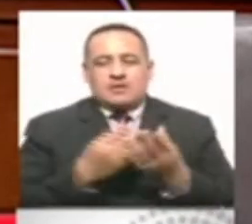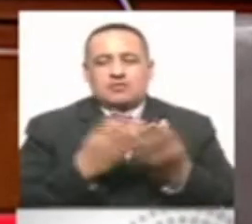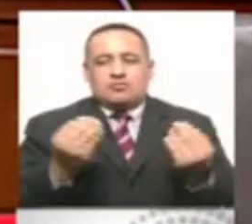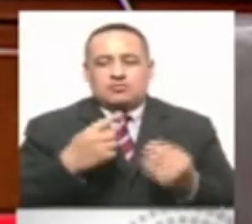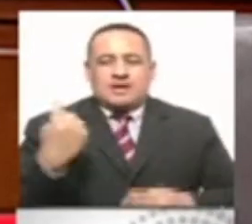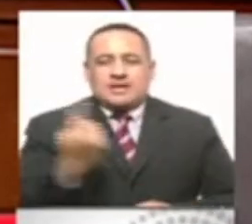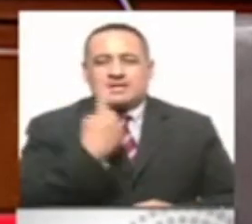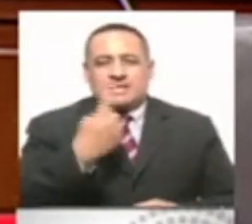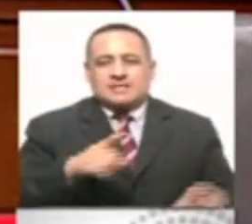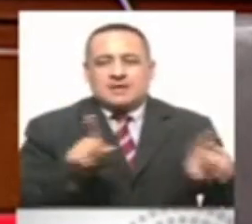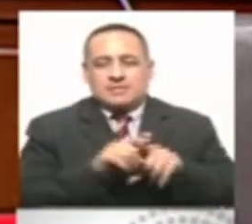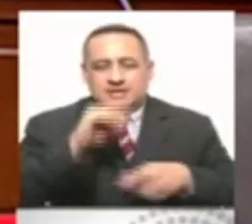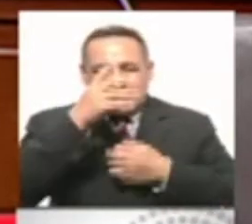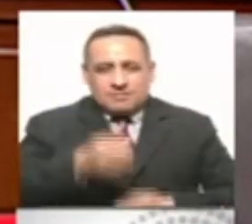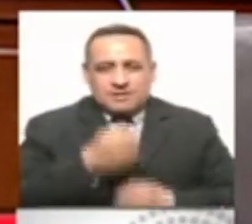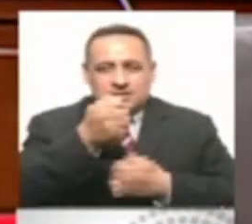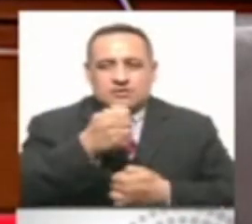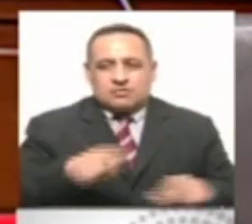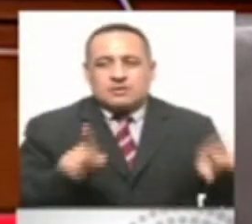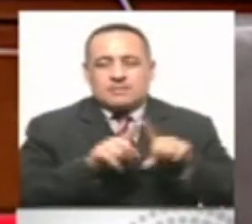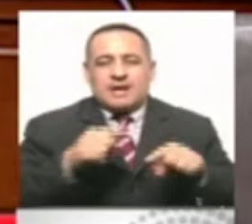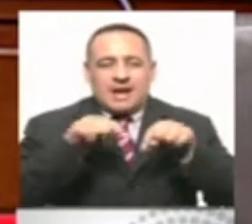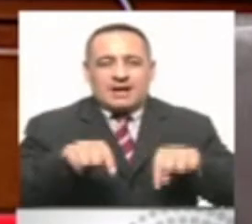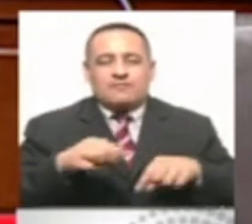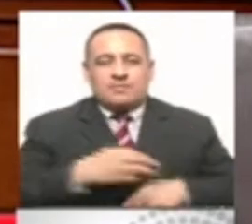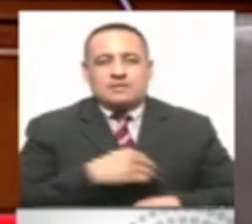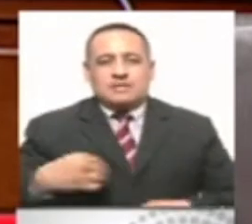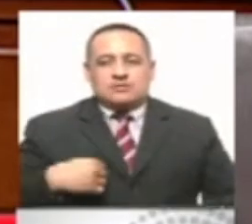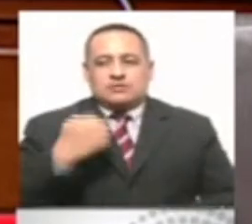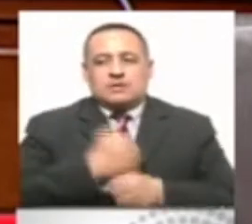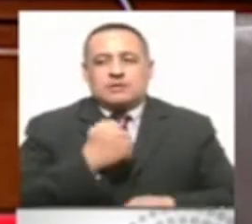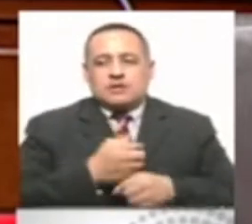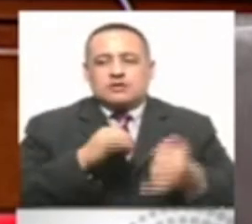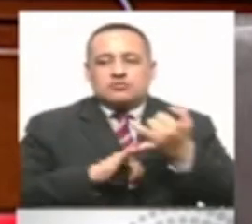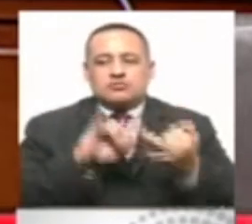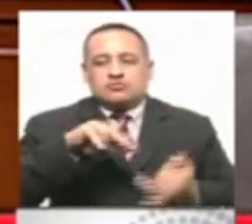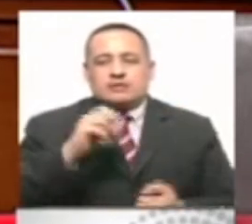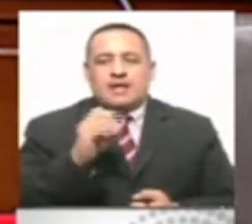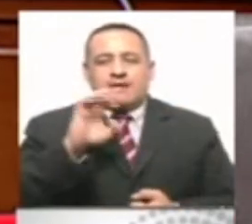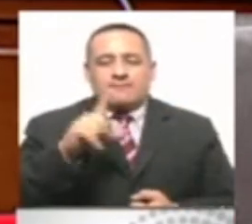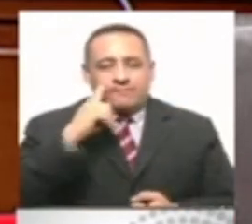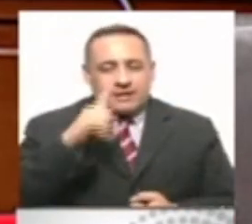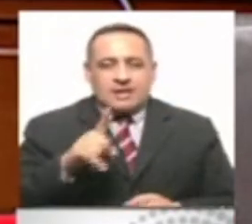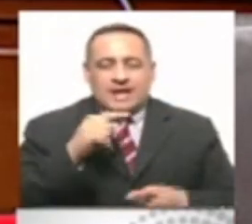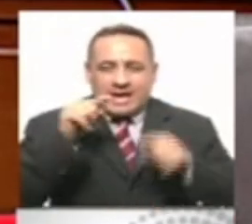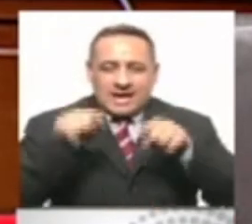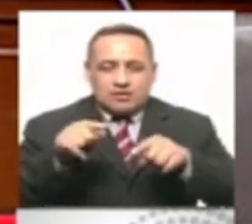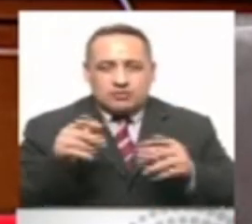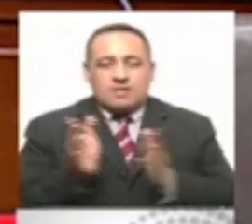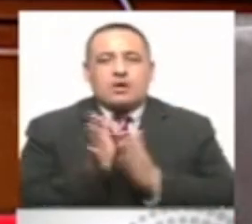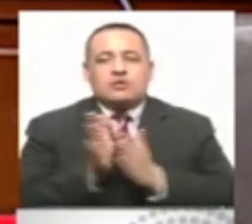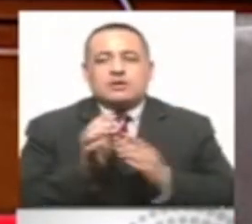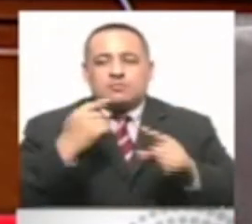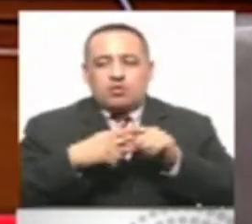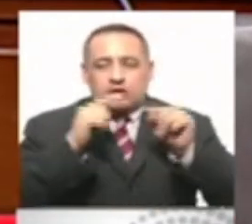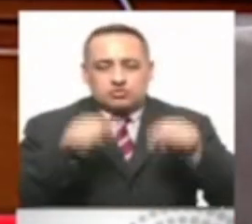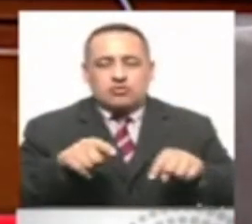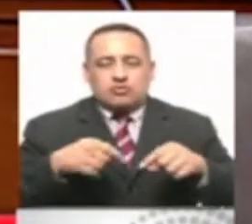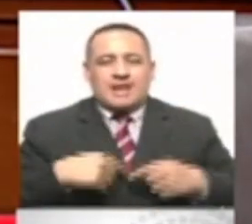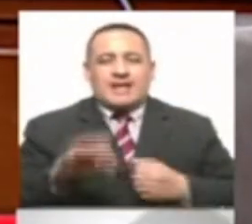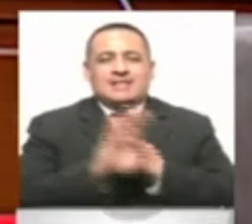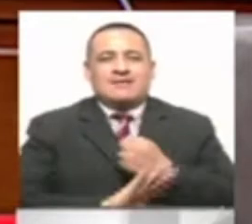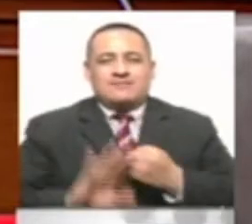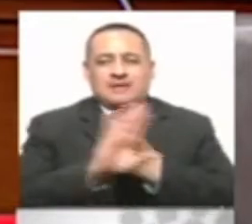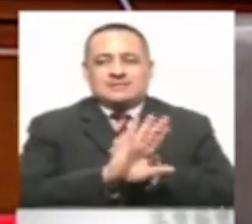con los trabajadores mineros. Ahí llegó el ministro de Trabajo a través de Sunafil. Eso es lo que hay que aplaudir. Por esa razón, la